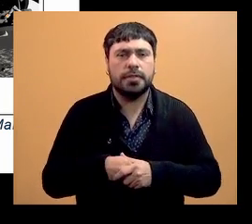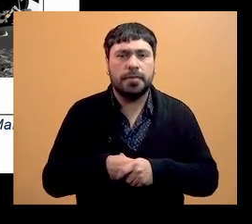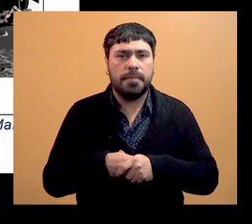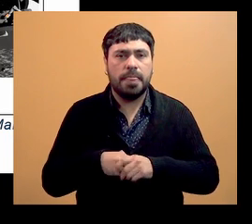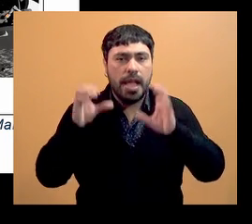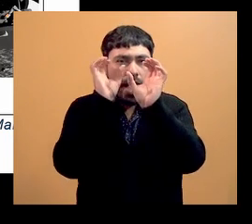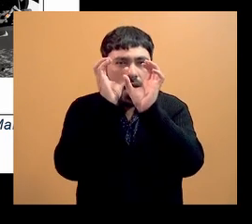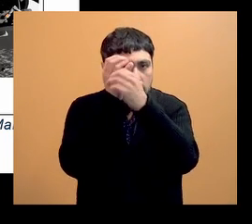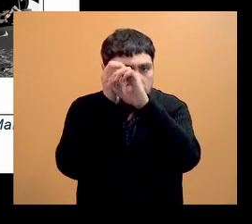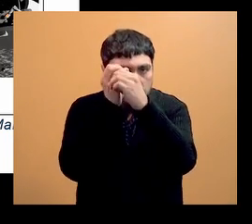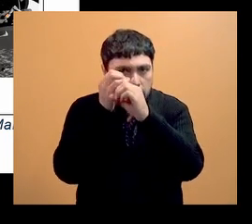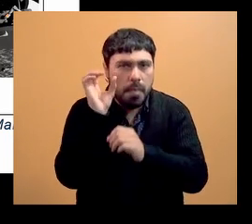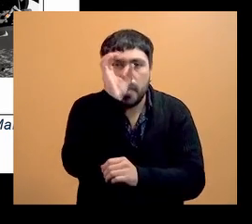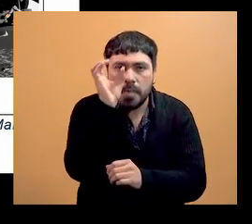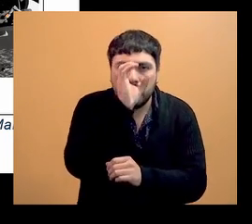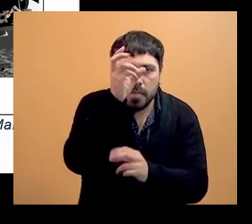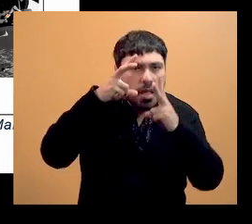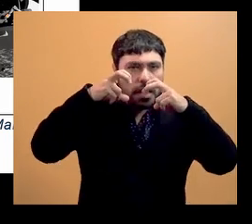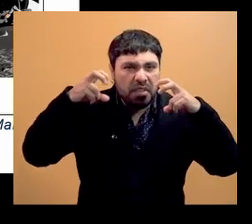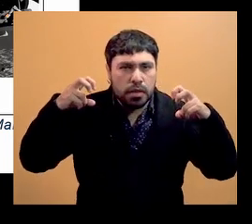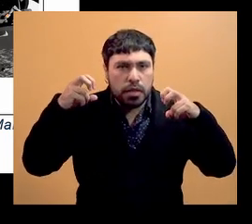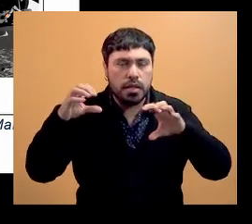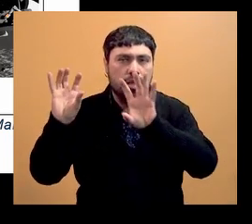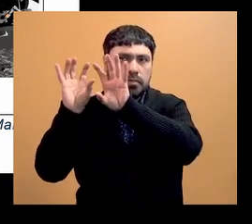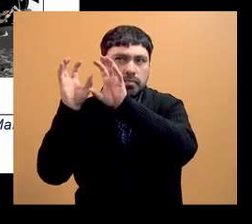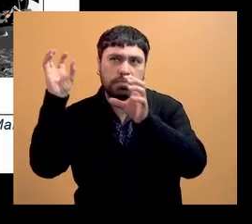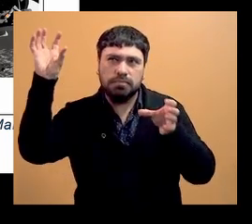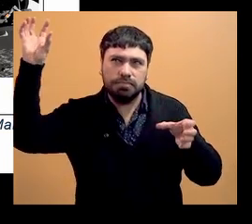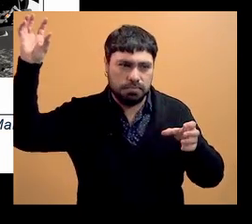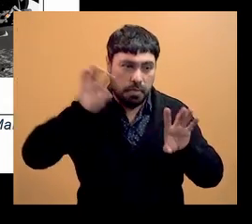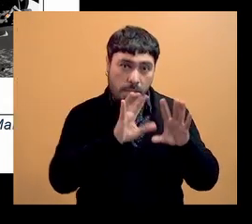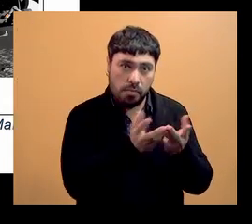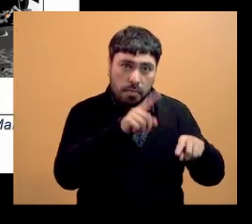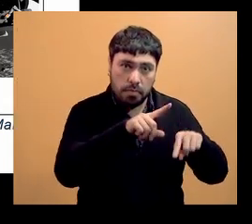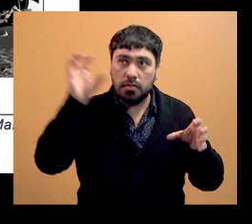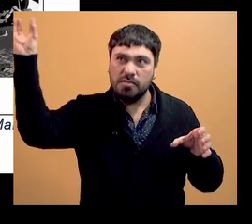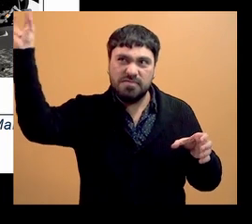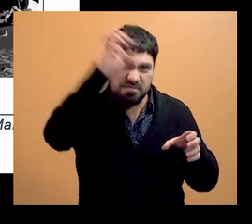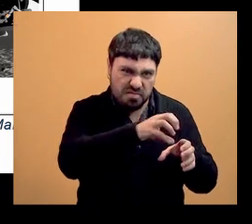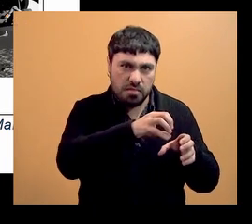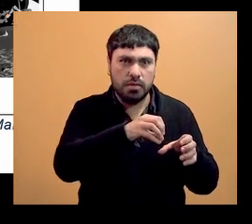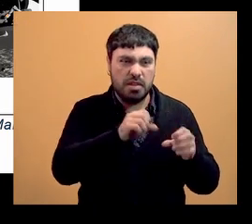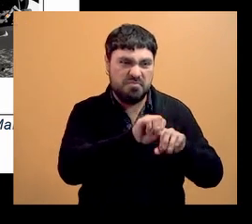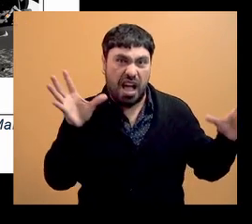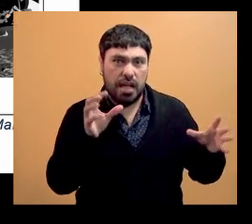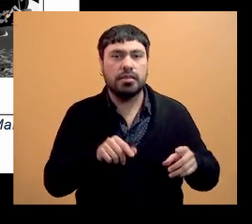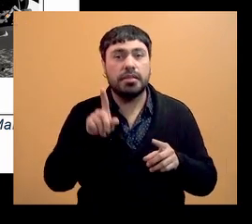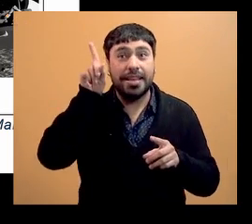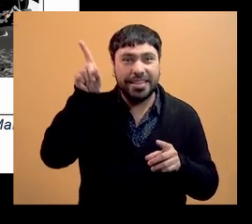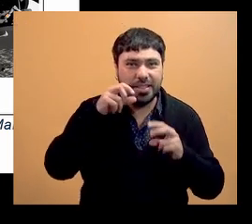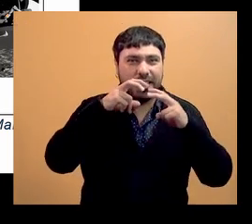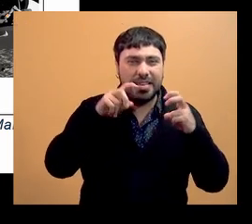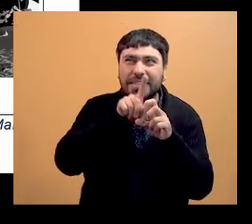y composición pudieran ser atractivos de ser explotados en términos de sus componentes, que en general son más raros que en la Tierra, por lo